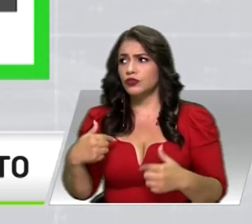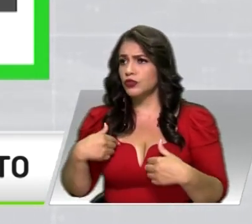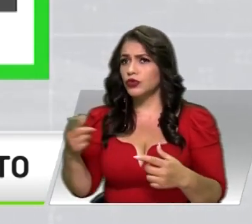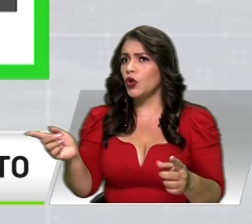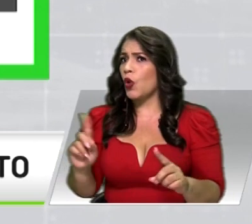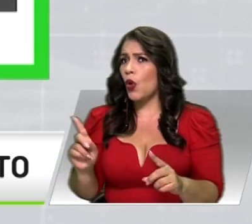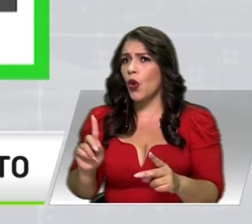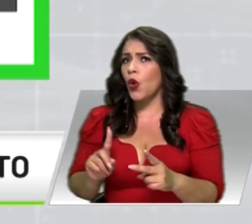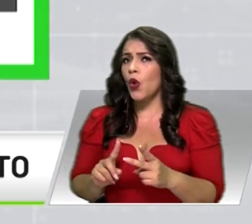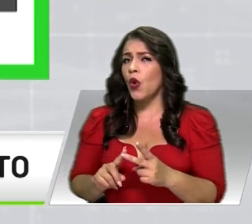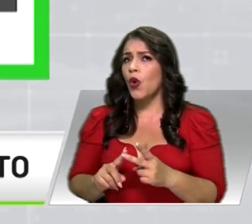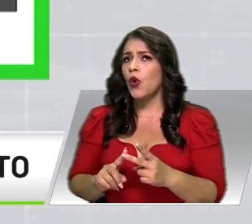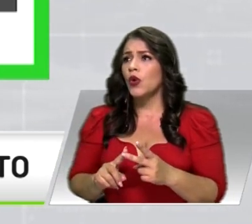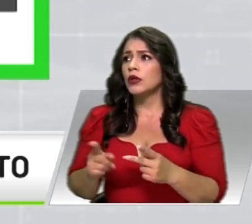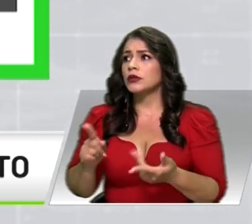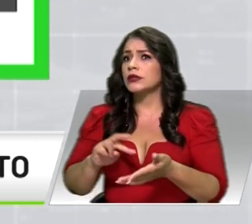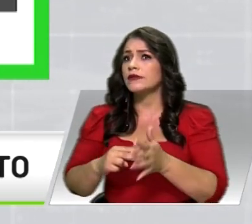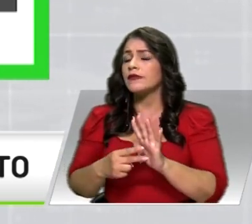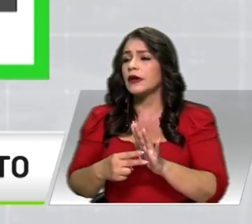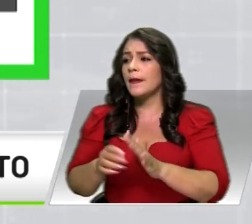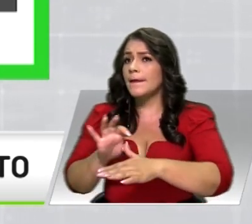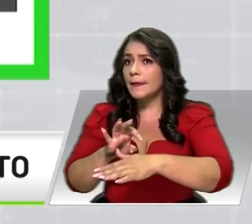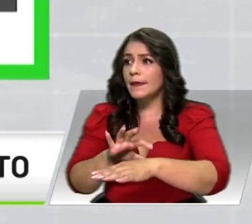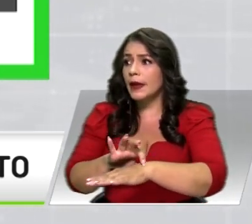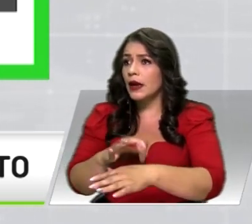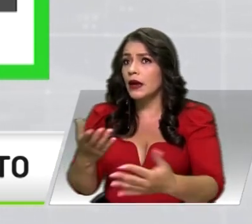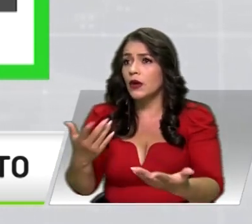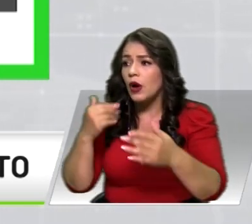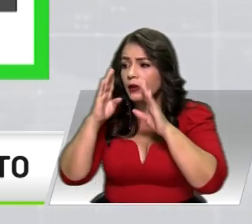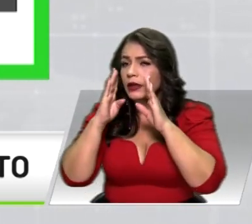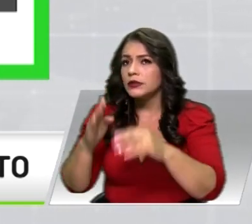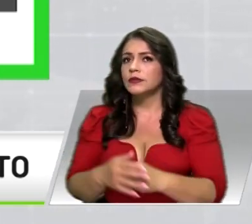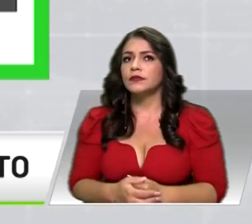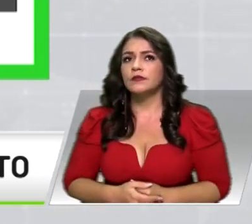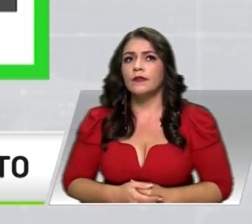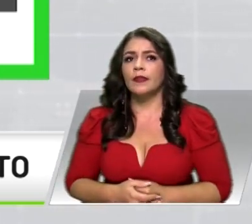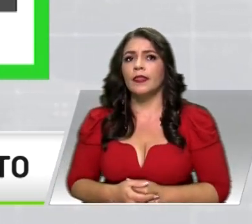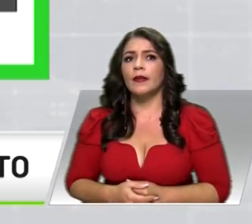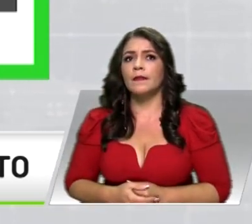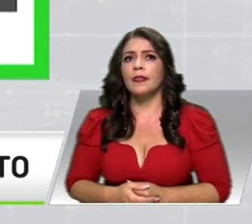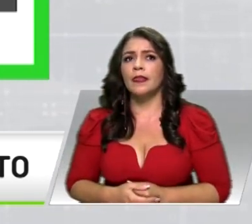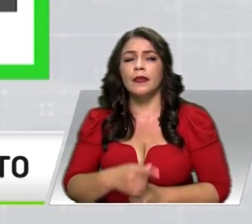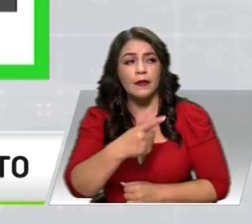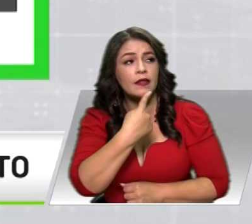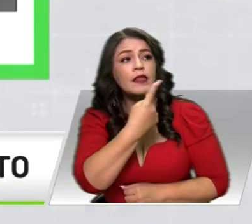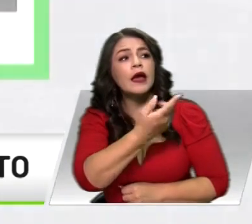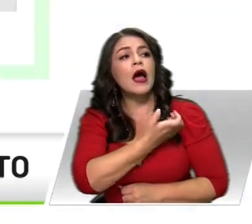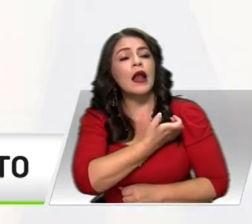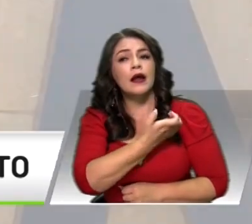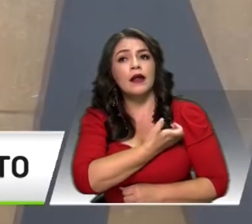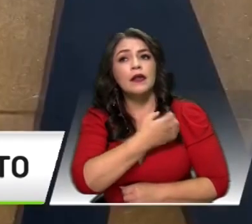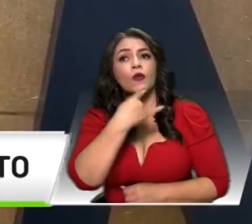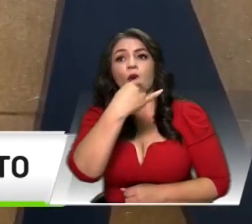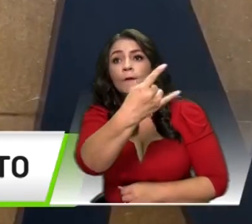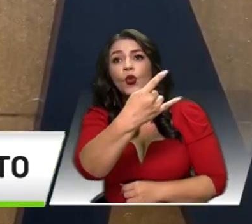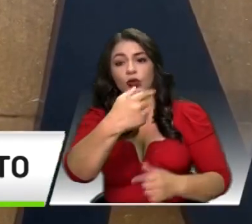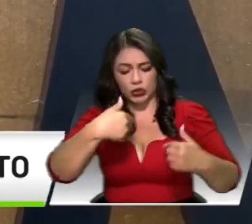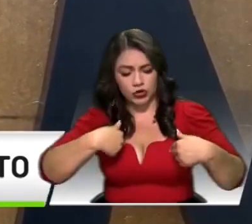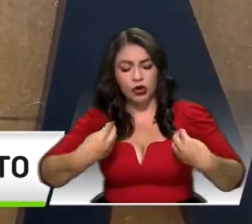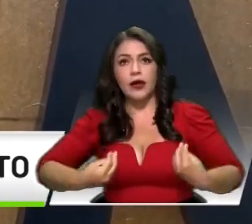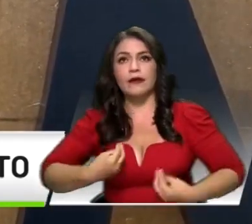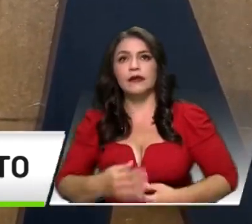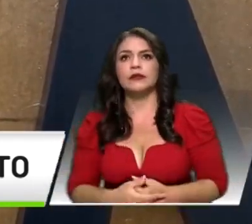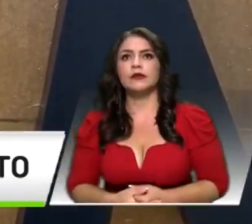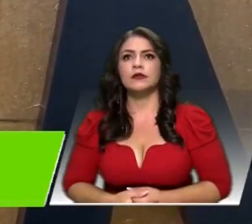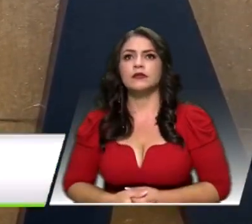eso no se hacía con la misión médica y me decían que le dijera me dijeron que le dijeras Alcalde que entonces que si ellos no valían rechazamos